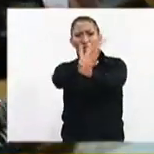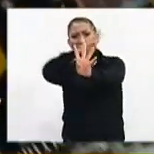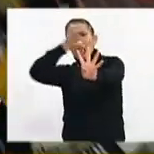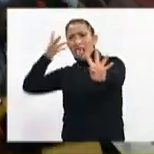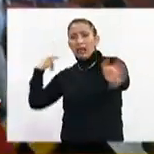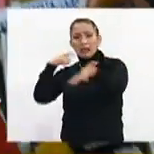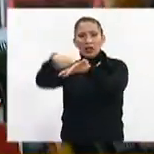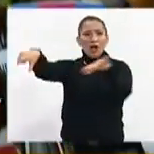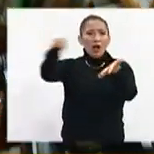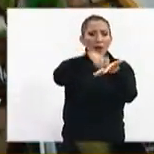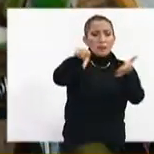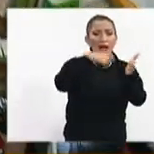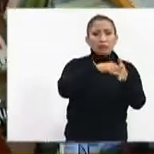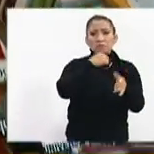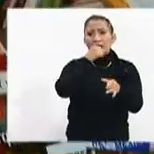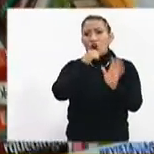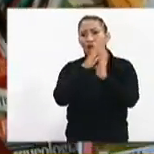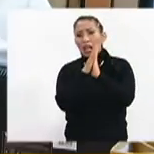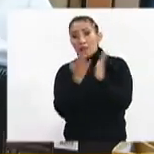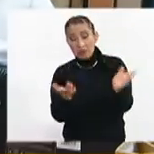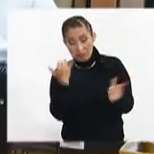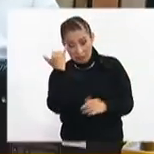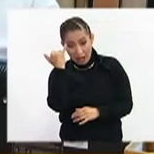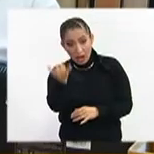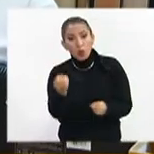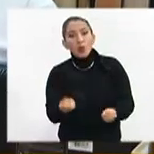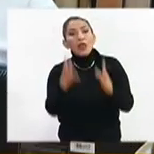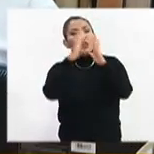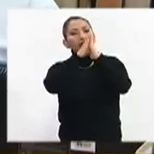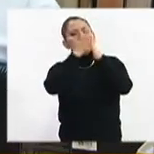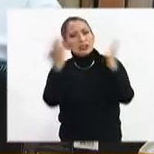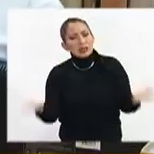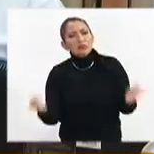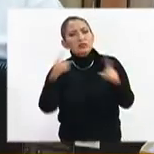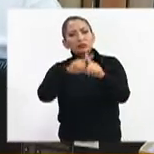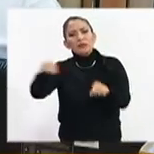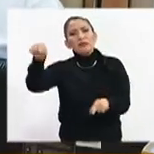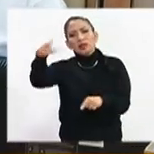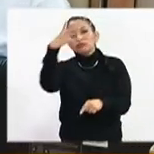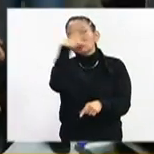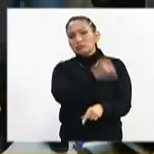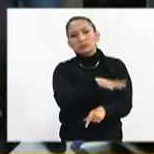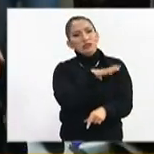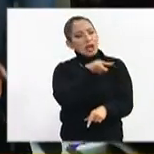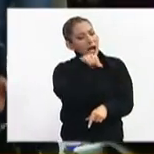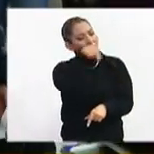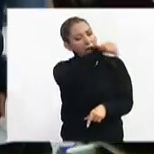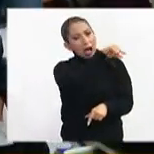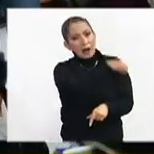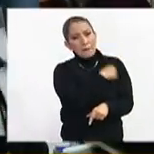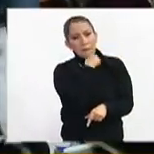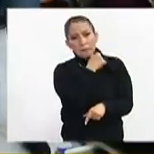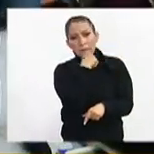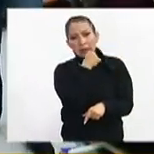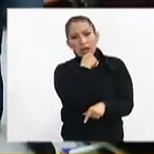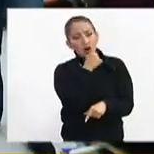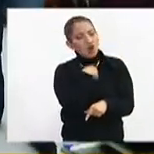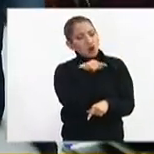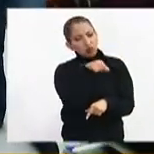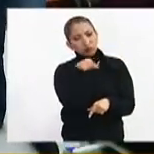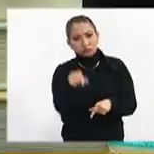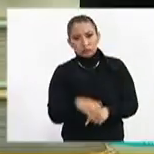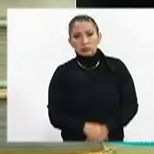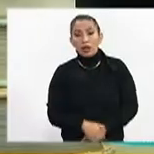de compradores alrededor de este local. Imagínese usted cuántos libros, cuántas bellezas editoriales puede usted encontrar en esta librería de